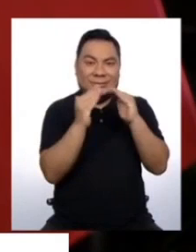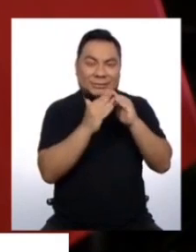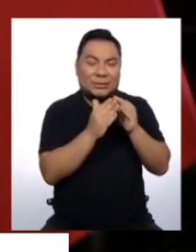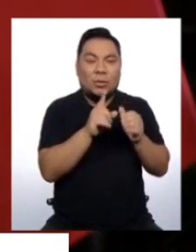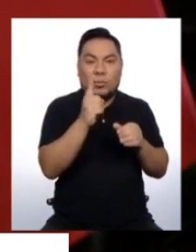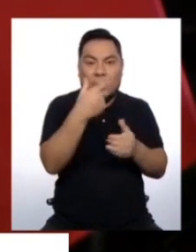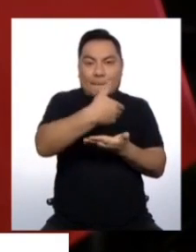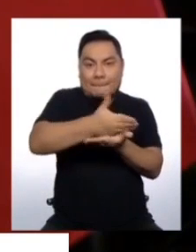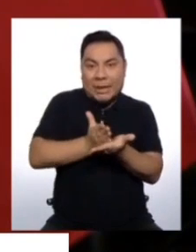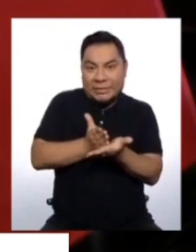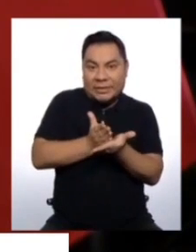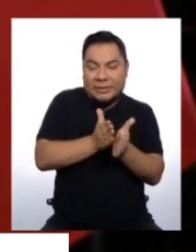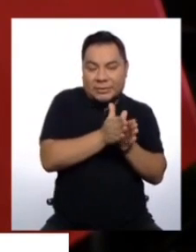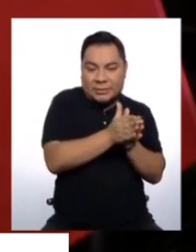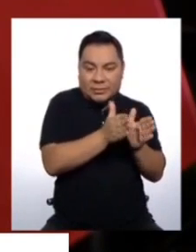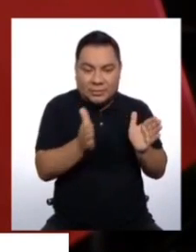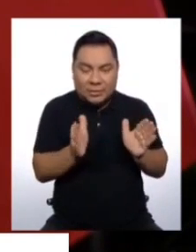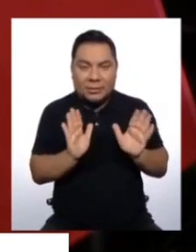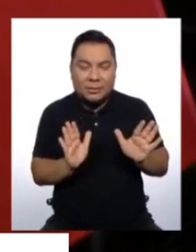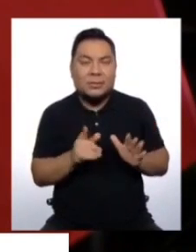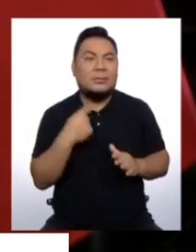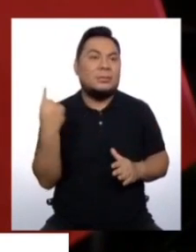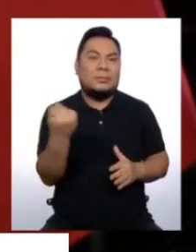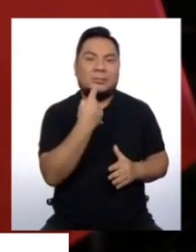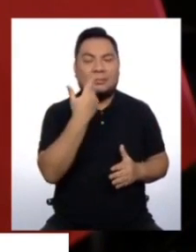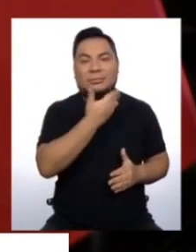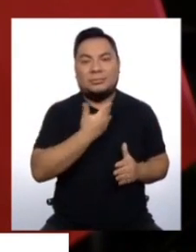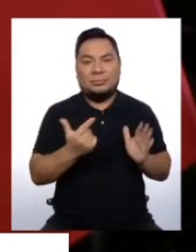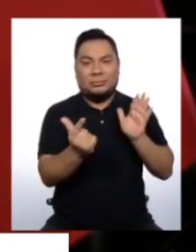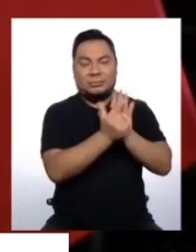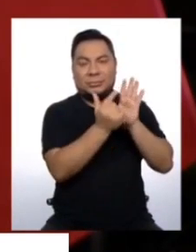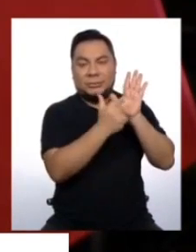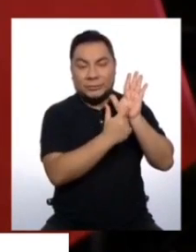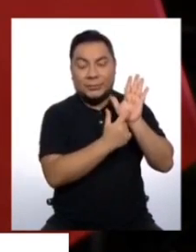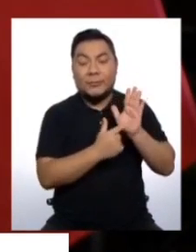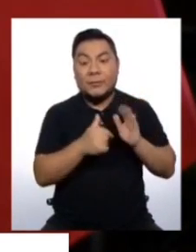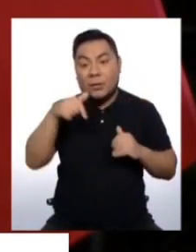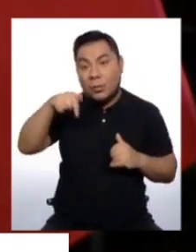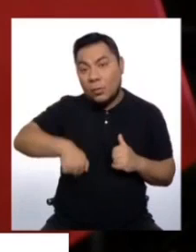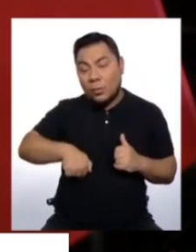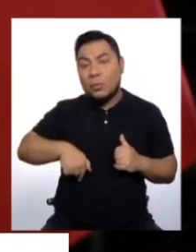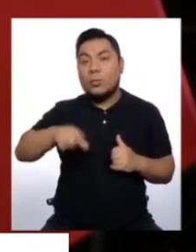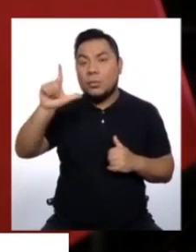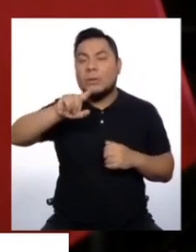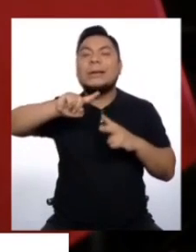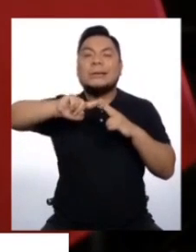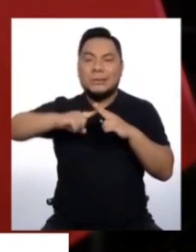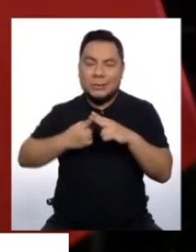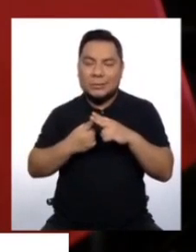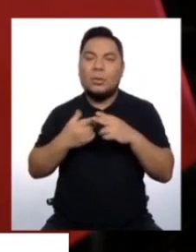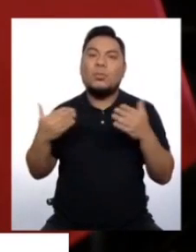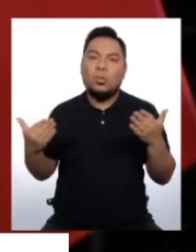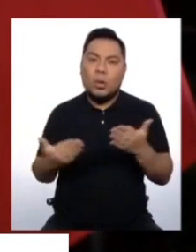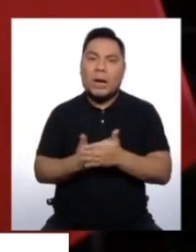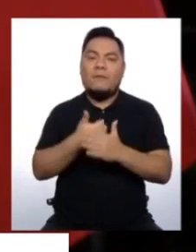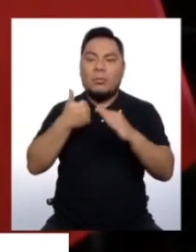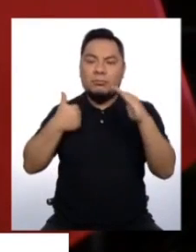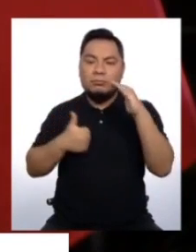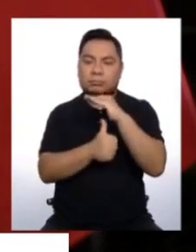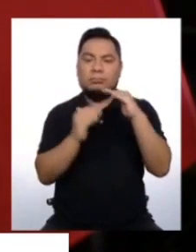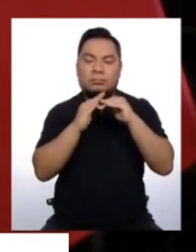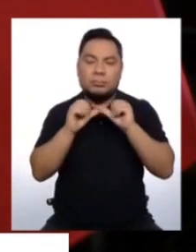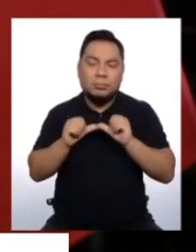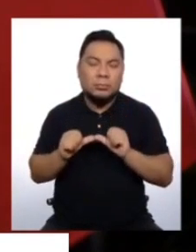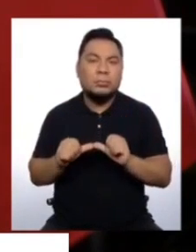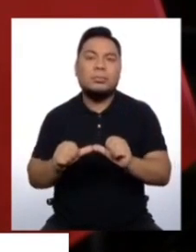de estado de emergencia que decretada por el gobierno. Y hoy, lunes, iniciamos un periodo nuevo.